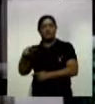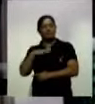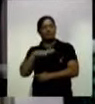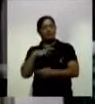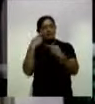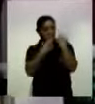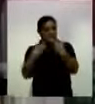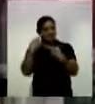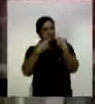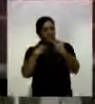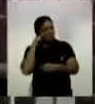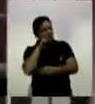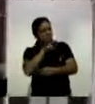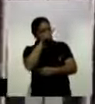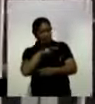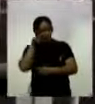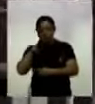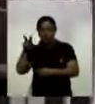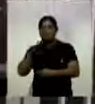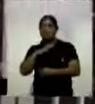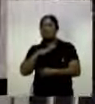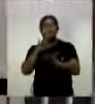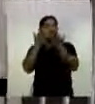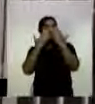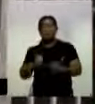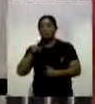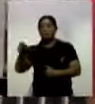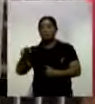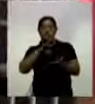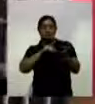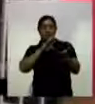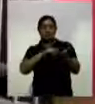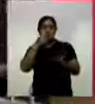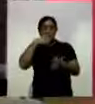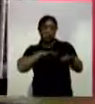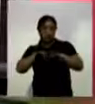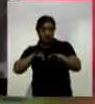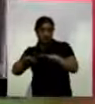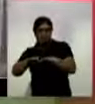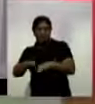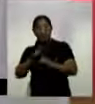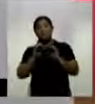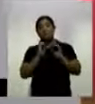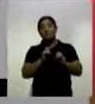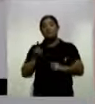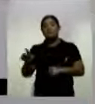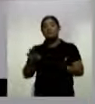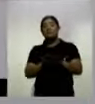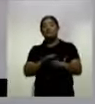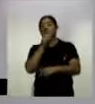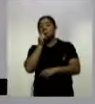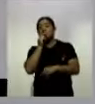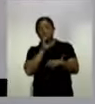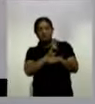de revisión se corroboró que los establecimientos no contaban con la documentación correspondiente para operar ni dictámenes en materia de protección civil, lo